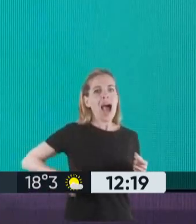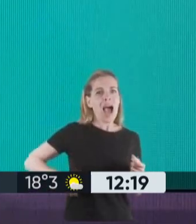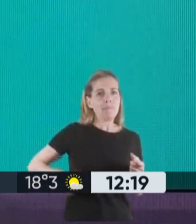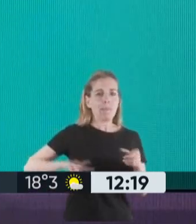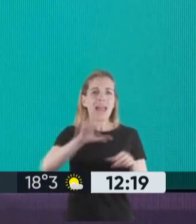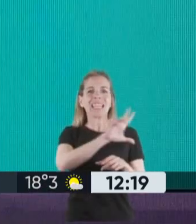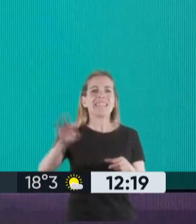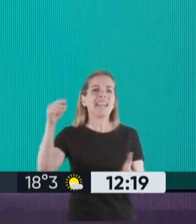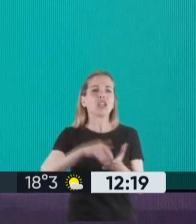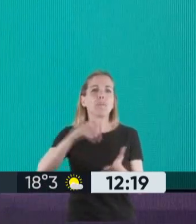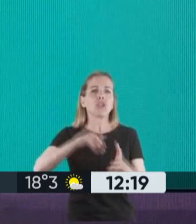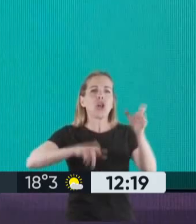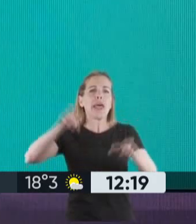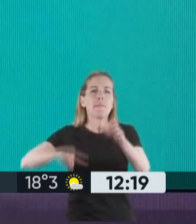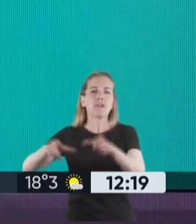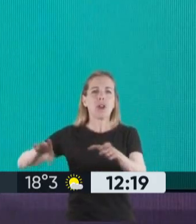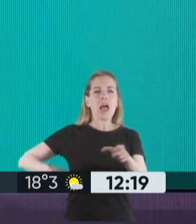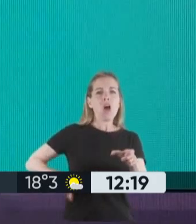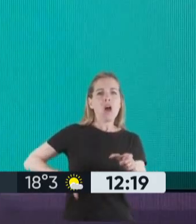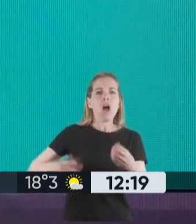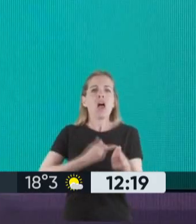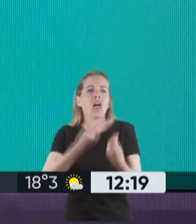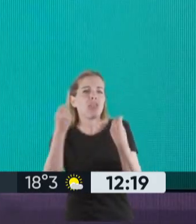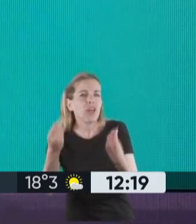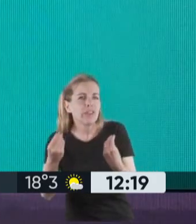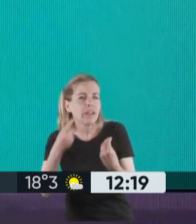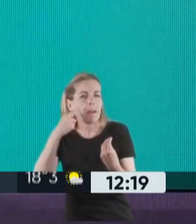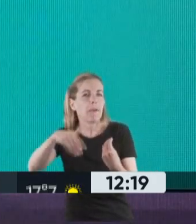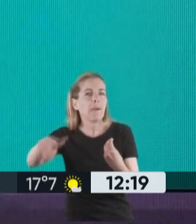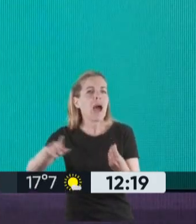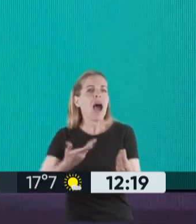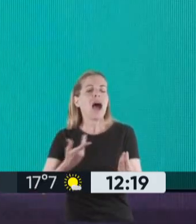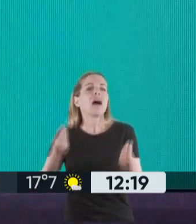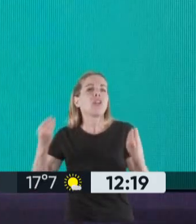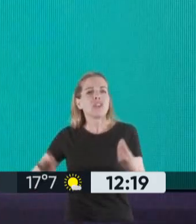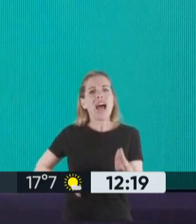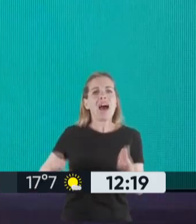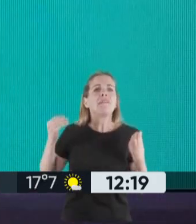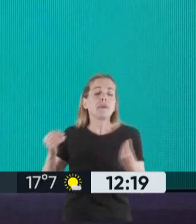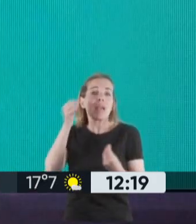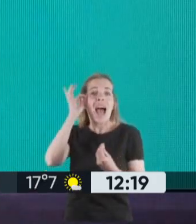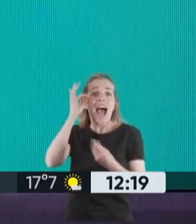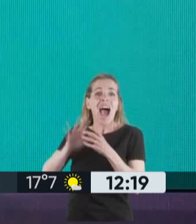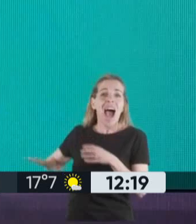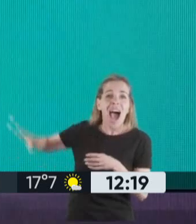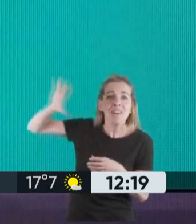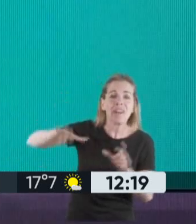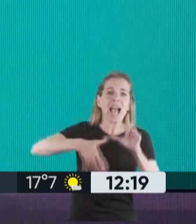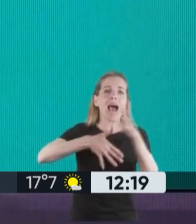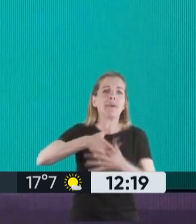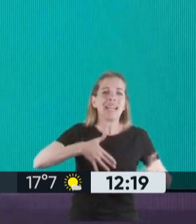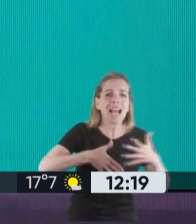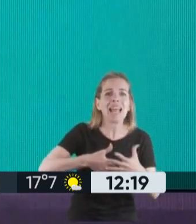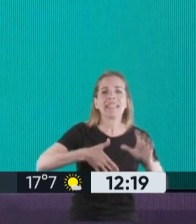millones de habitantes. ¿Dónde están los 300 millones de habitantes que van a pasar hambre? En el hemisferio sur, en África, en América Latina, en América del